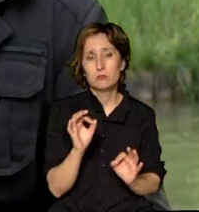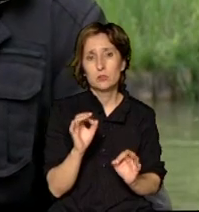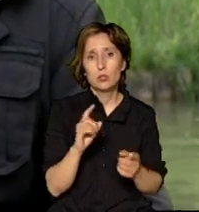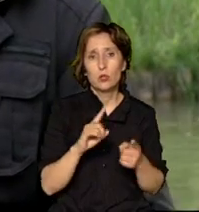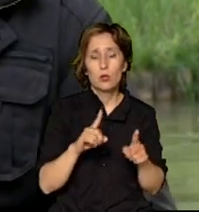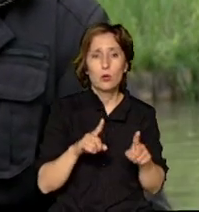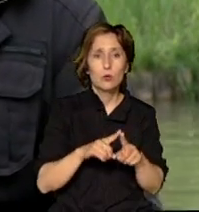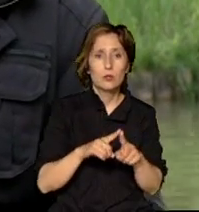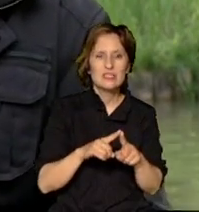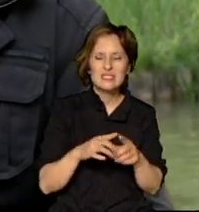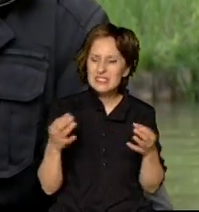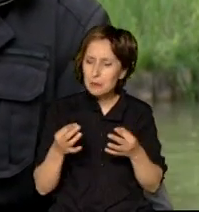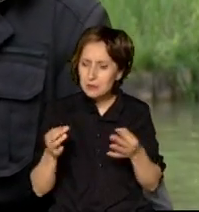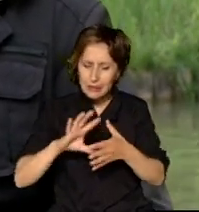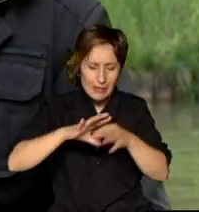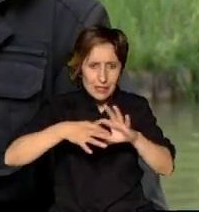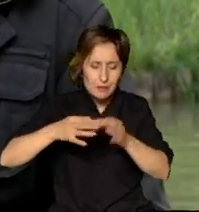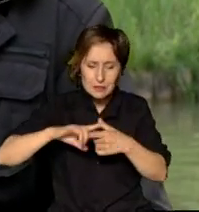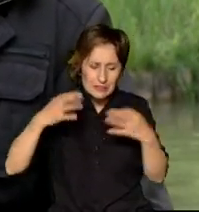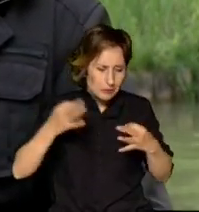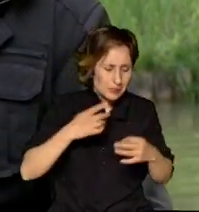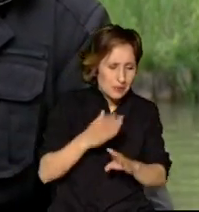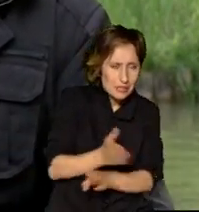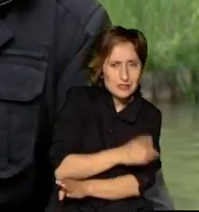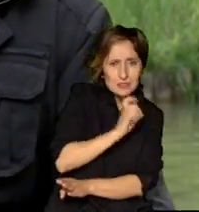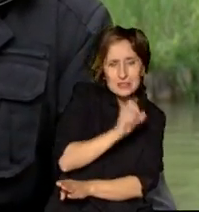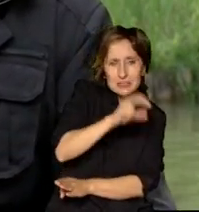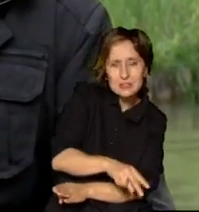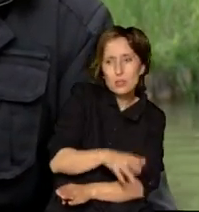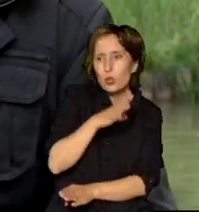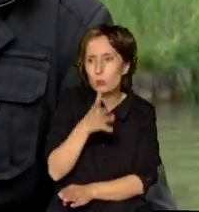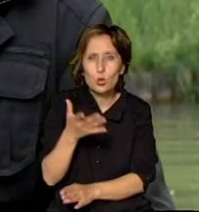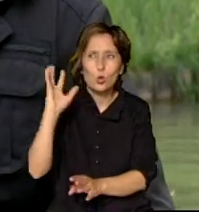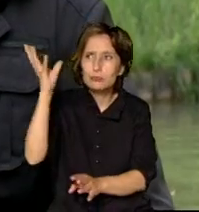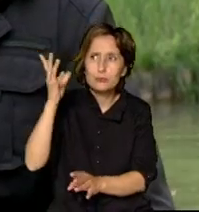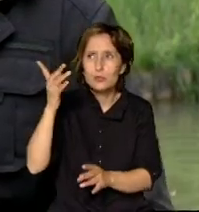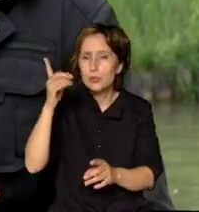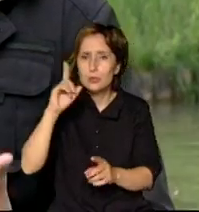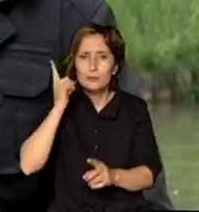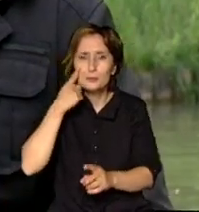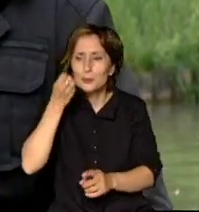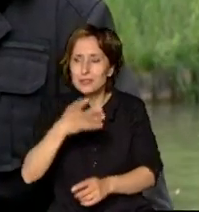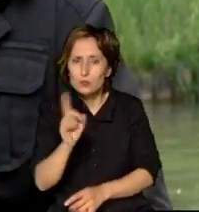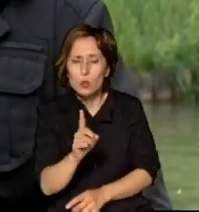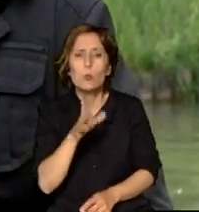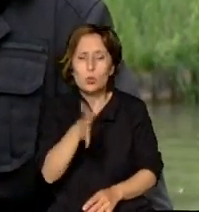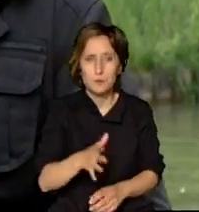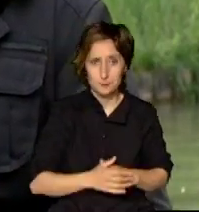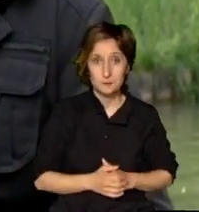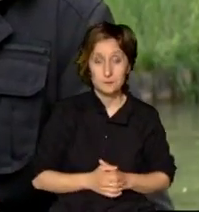ir buscando qué ha pasado, por qué no se ha pronosticado suficientemente bien este fenómeno, ¿no? Entonces nosotros